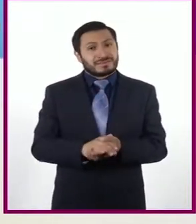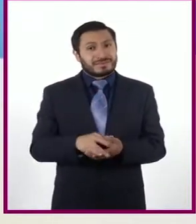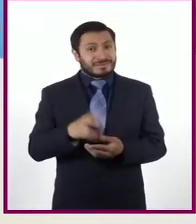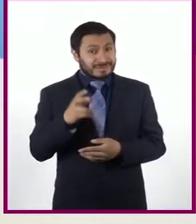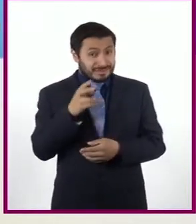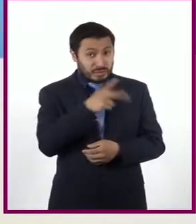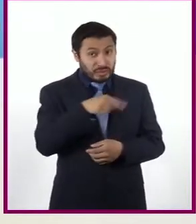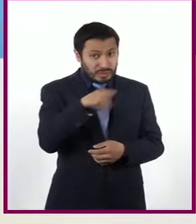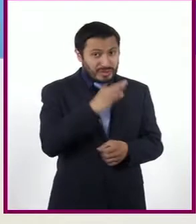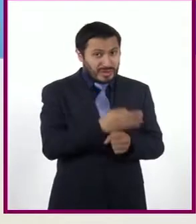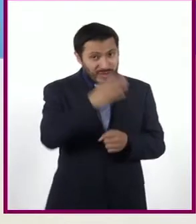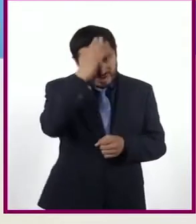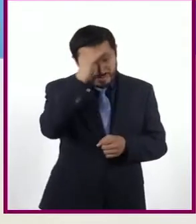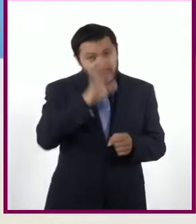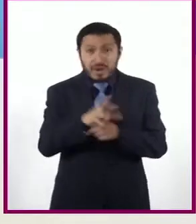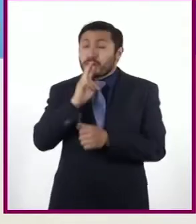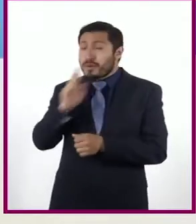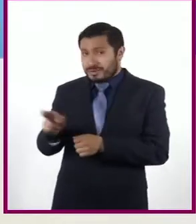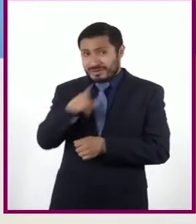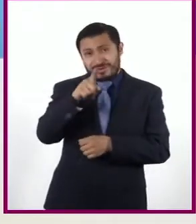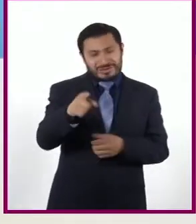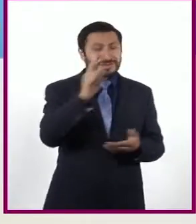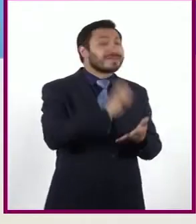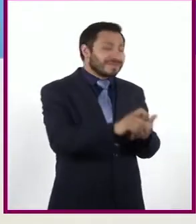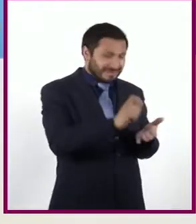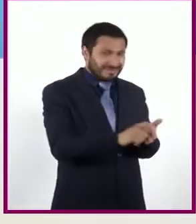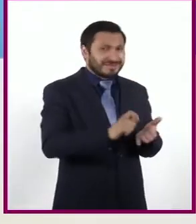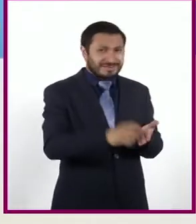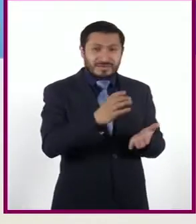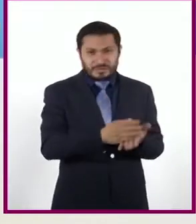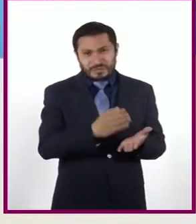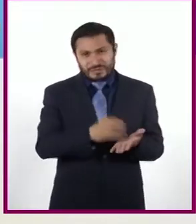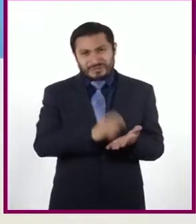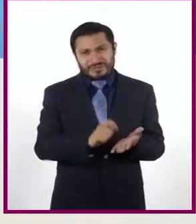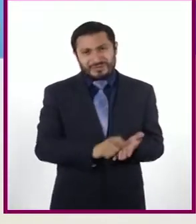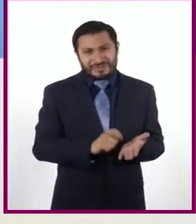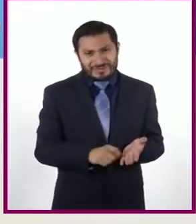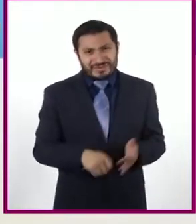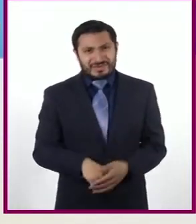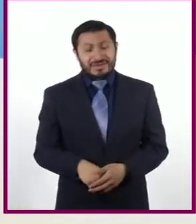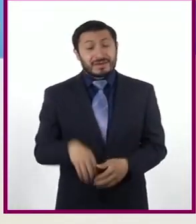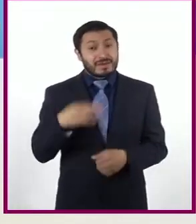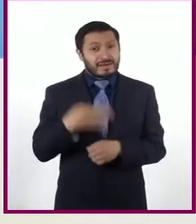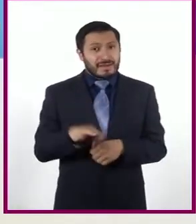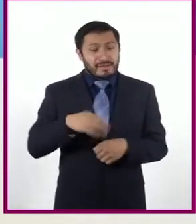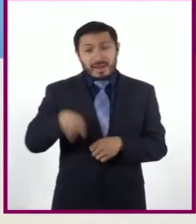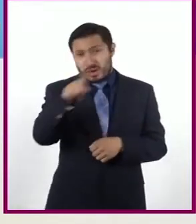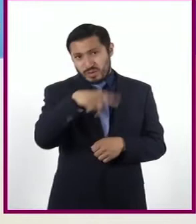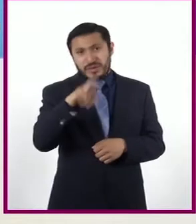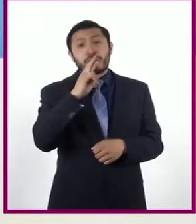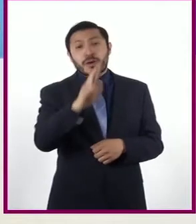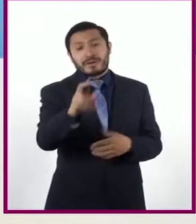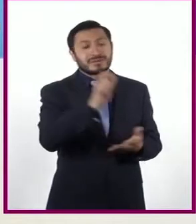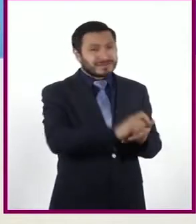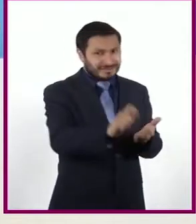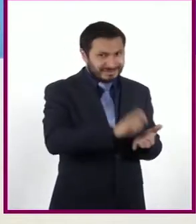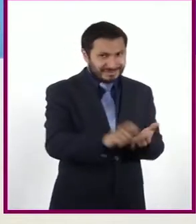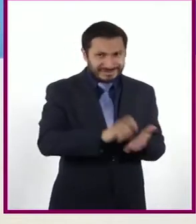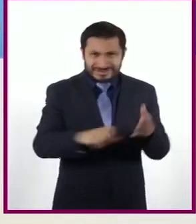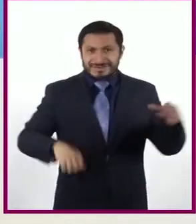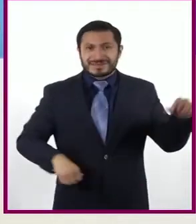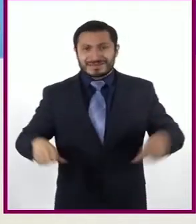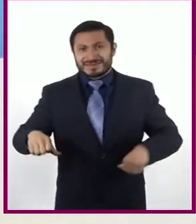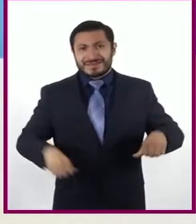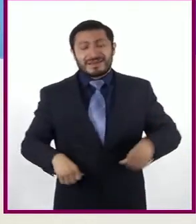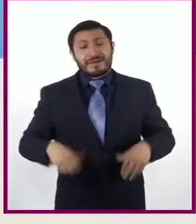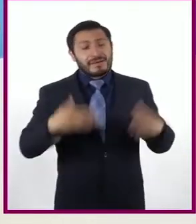que aprendieron? Escriban algunas líneas en su cuaderno. Mientras ustedes hacen la actividad en casa,